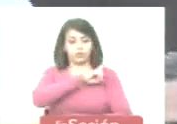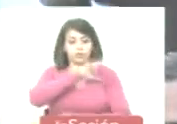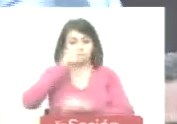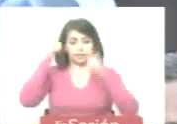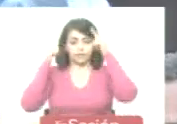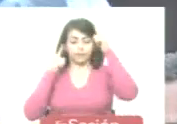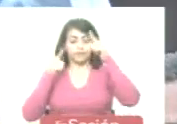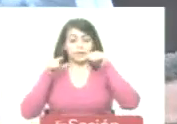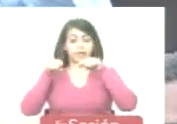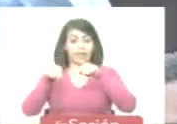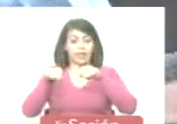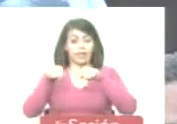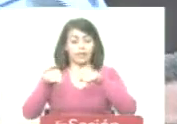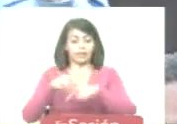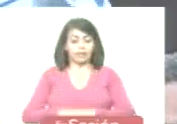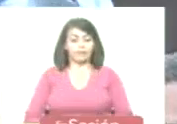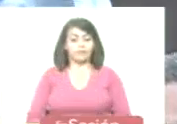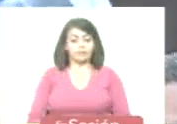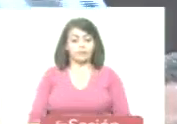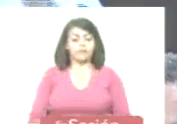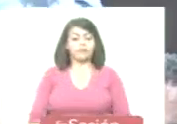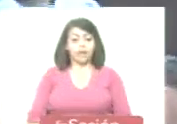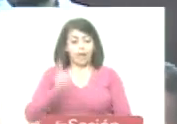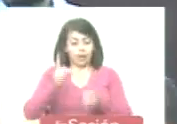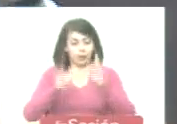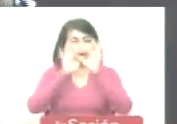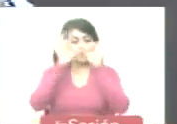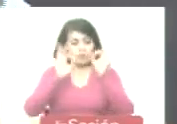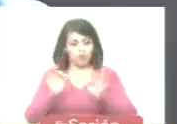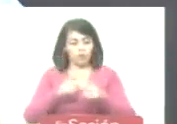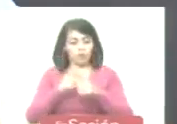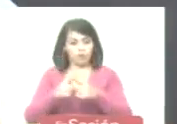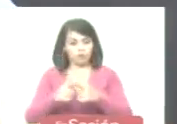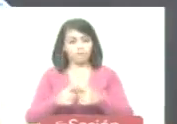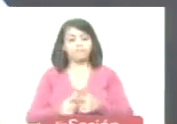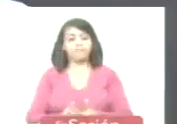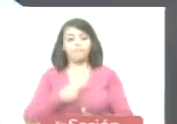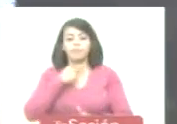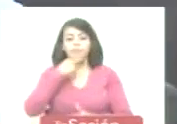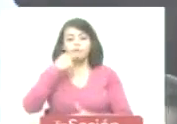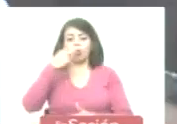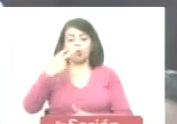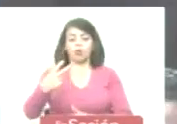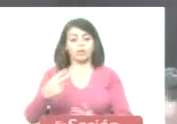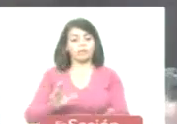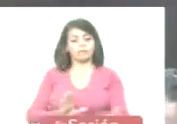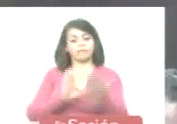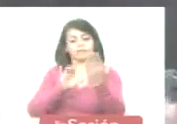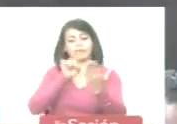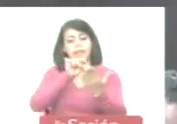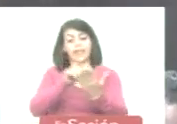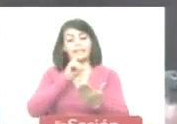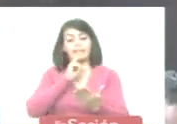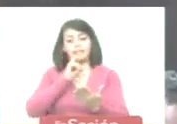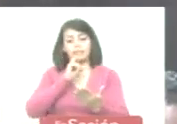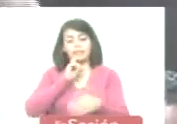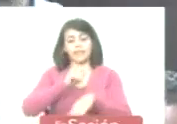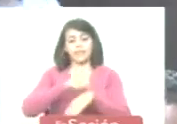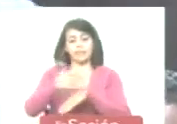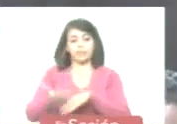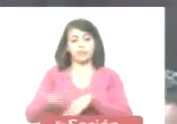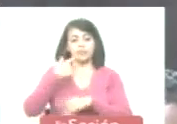Chávez, quien de alguna forma u otra levantó la voz frente a ese en un momento importante de nuestra patria